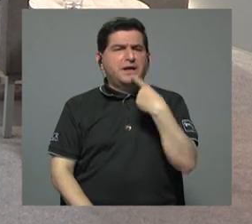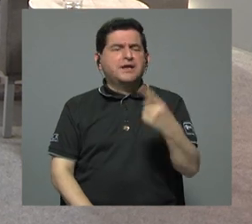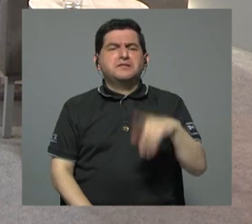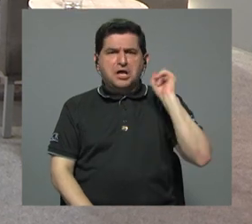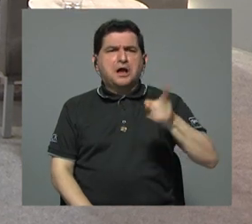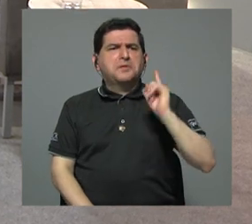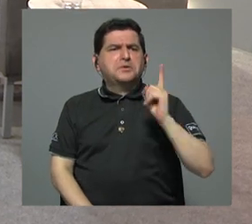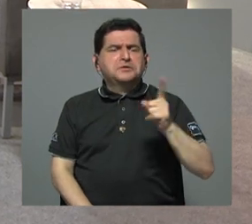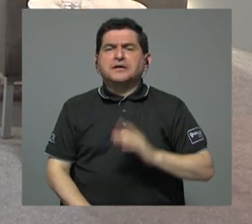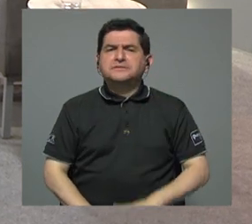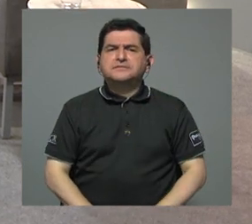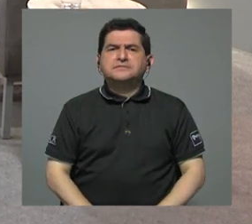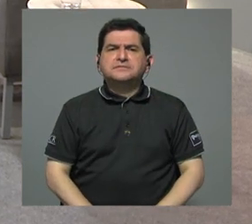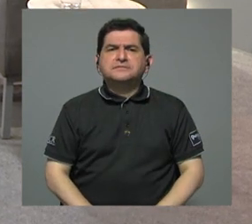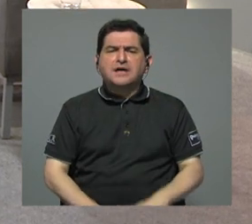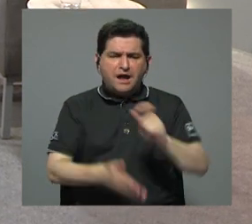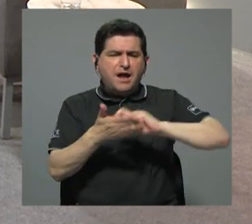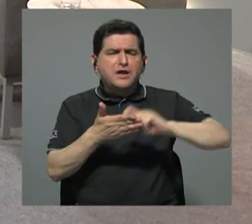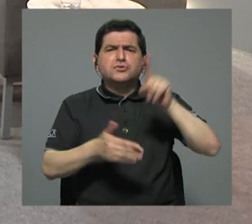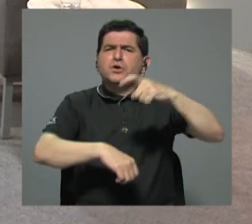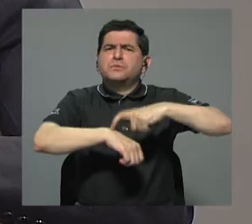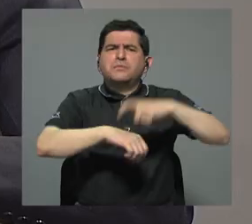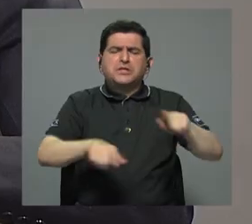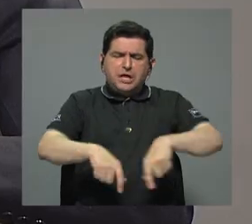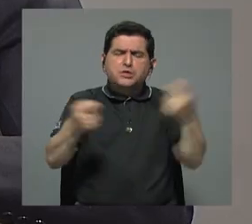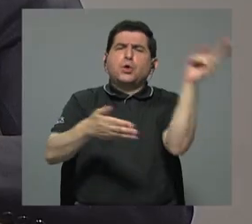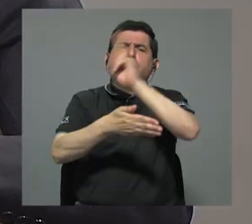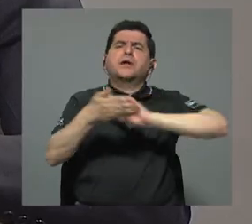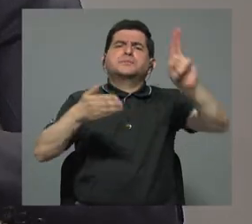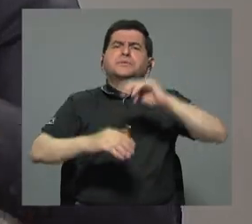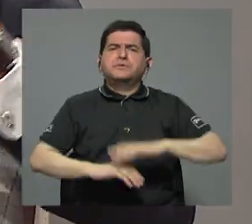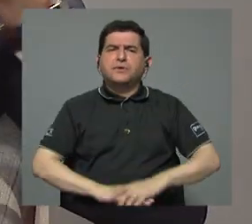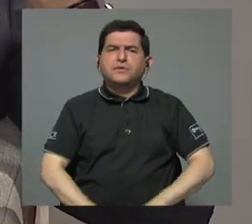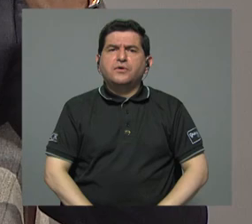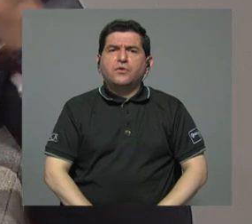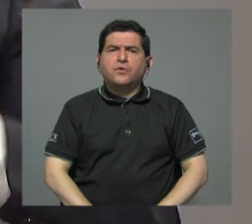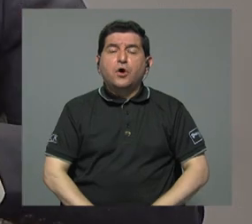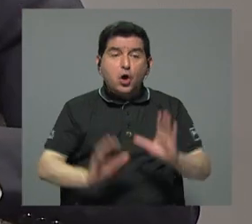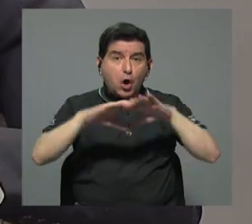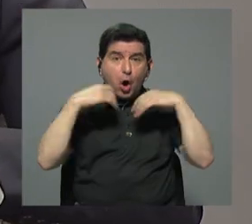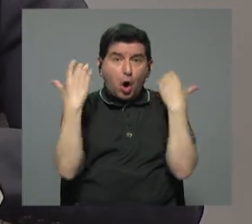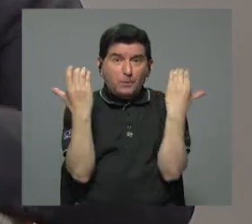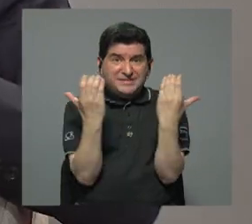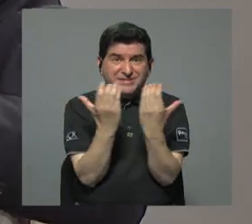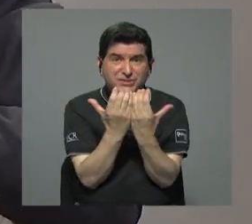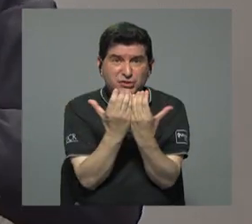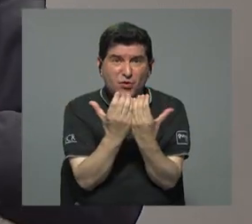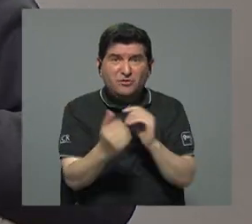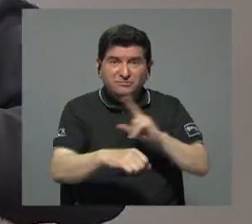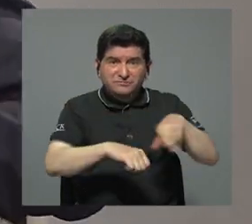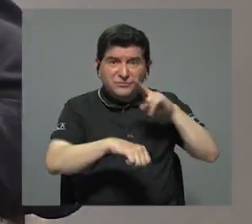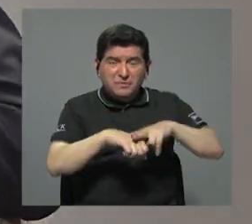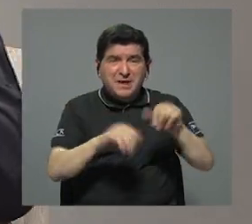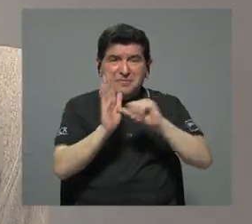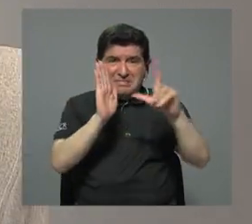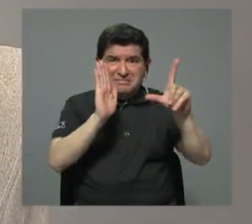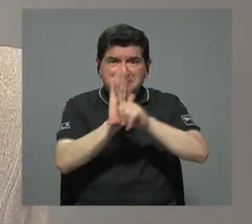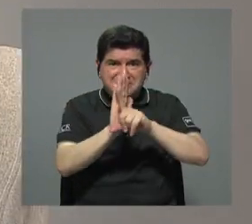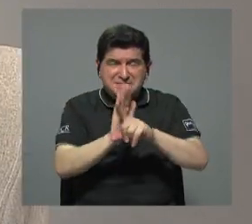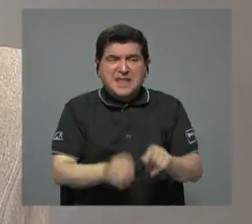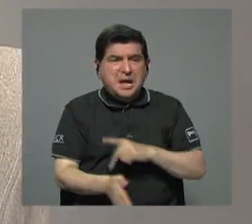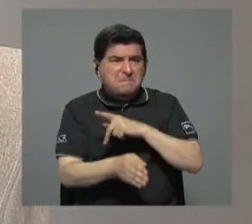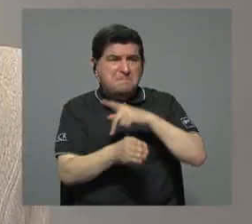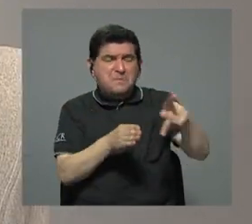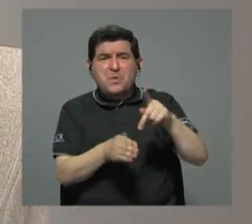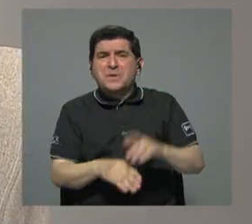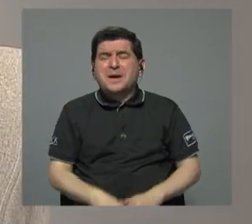advertí creo que lo escribí en argumento en la semana la universidad del aura que las comisiones típicamente legislativas es decir meramente